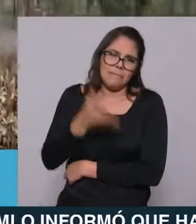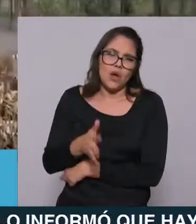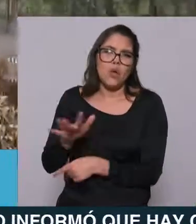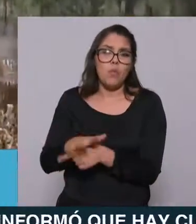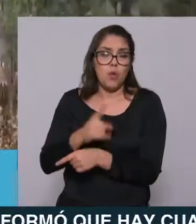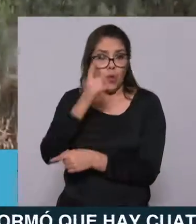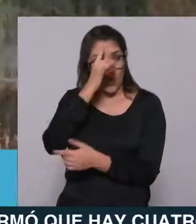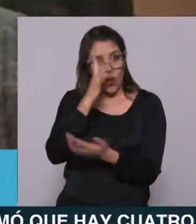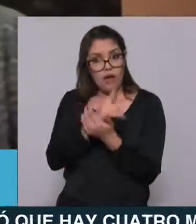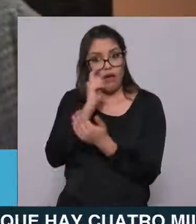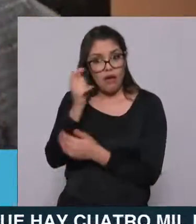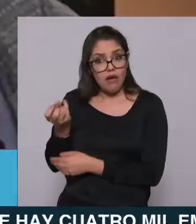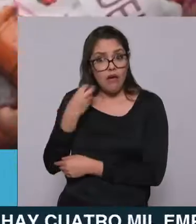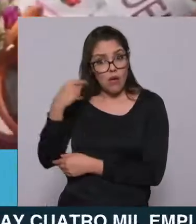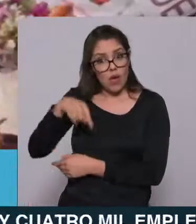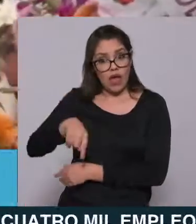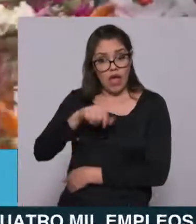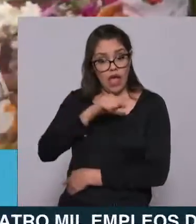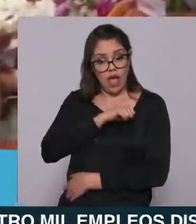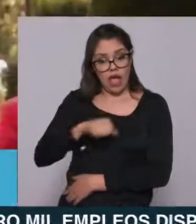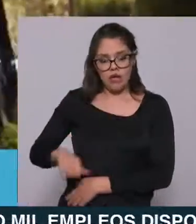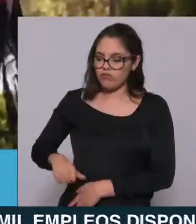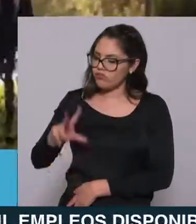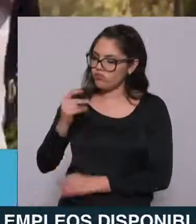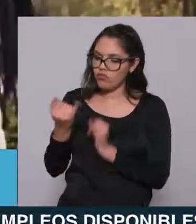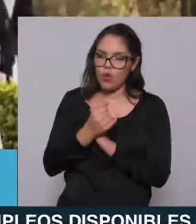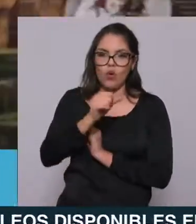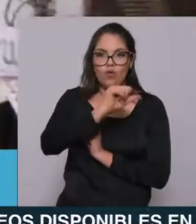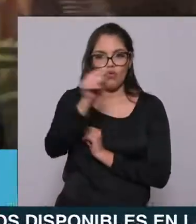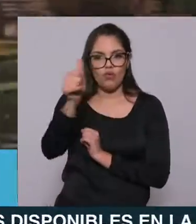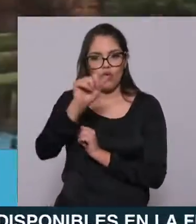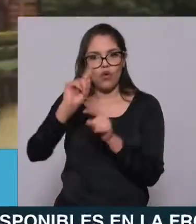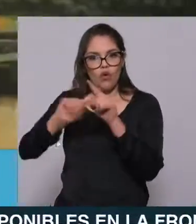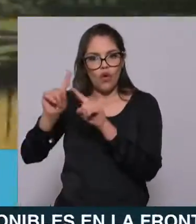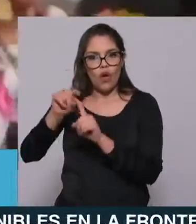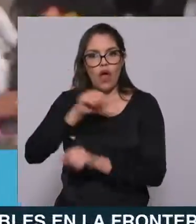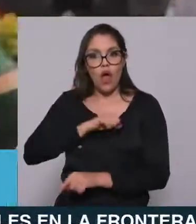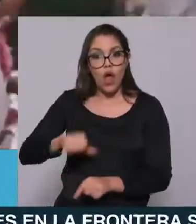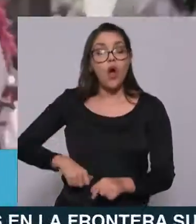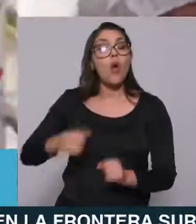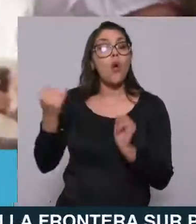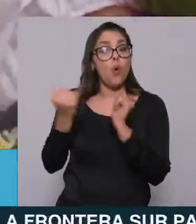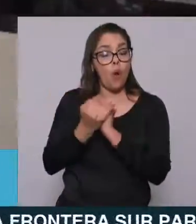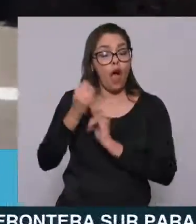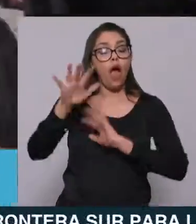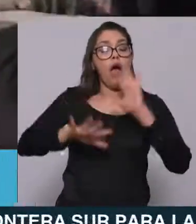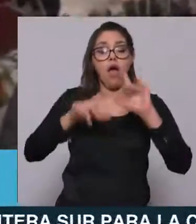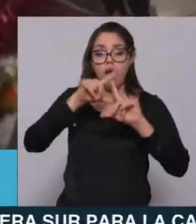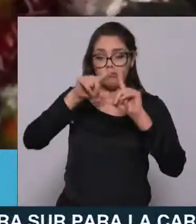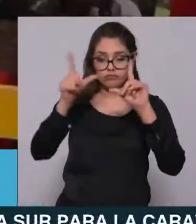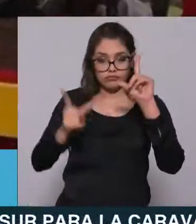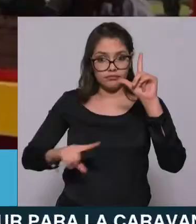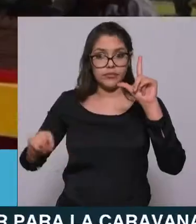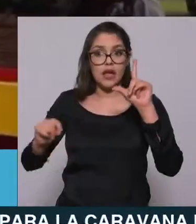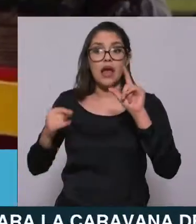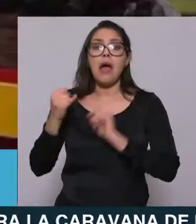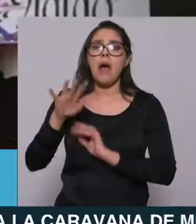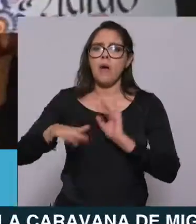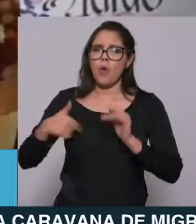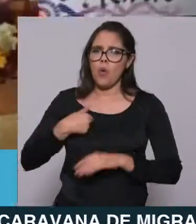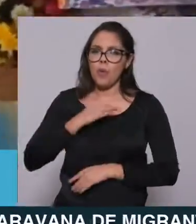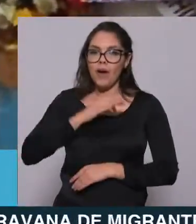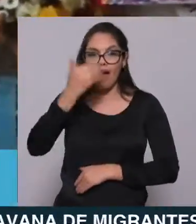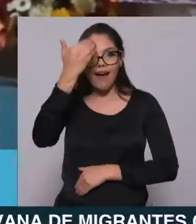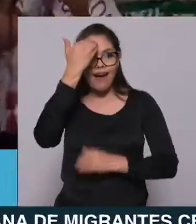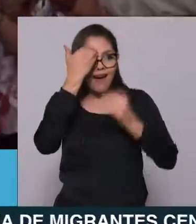solo son eventos en nuestra alcaldía, son en otras alcaldías e incluso a nivel nacional. Y hemos tenido la oportunidad de conocer a